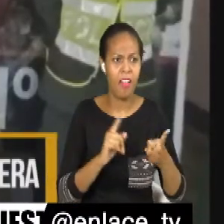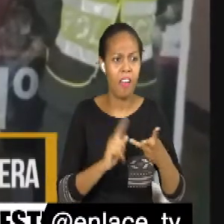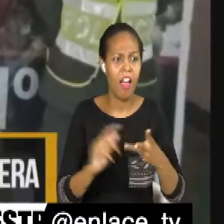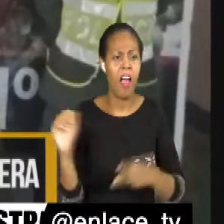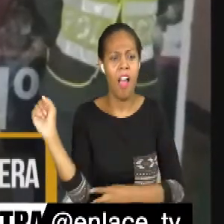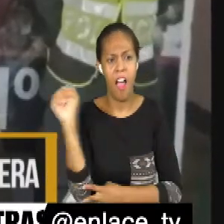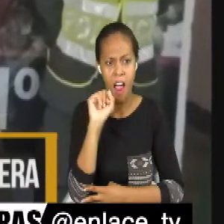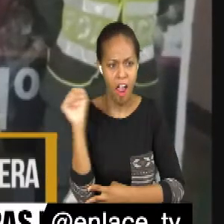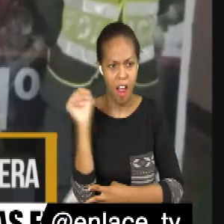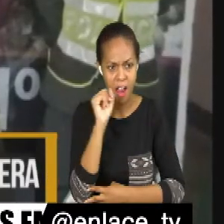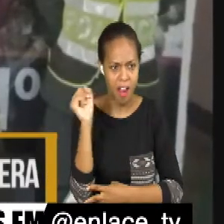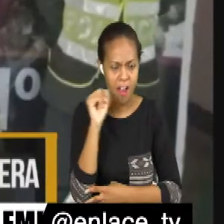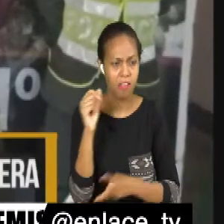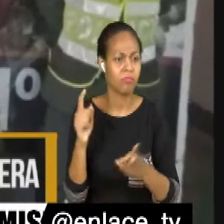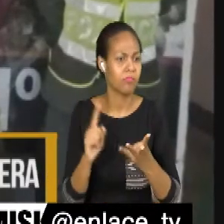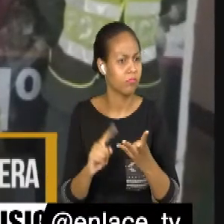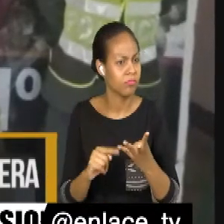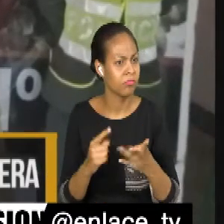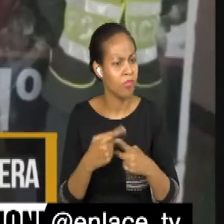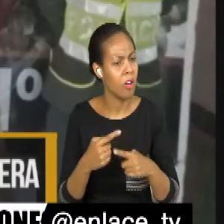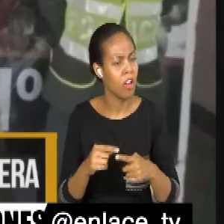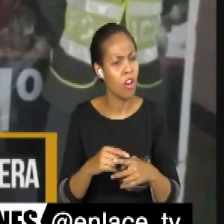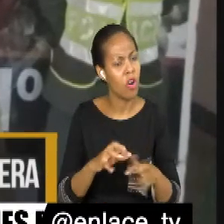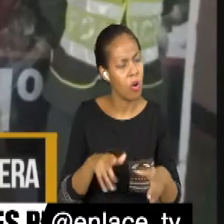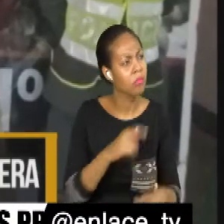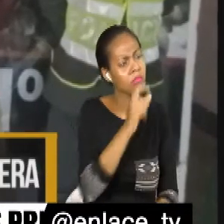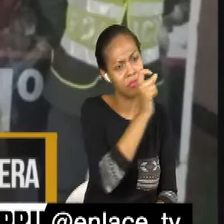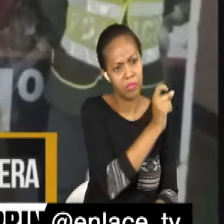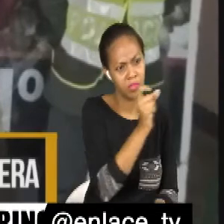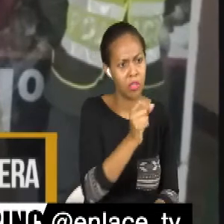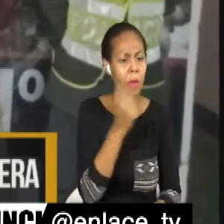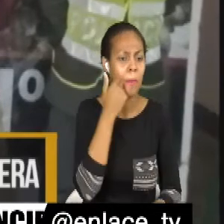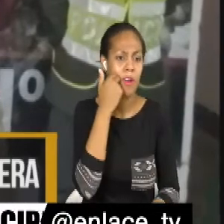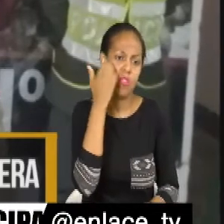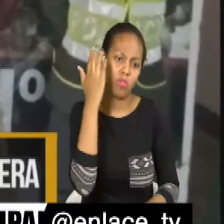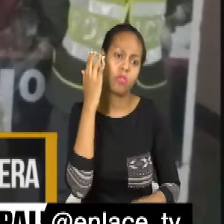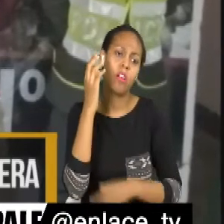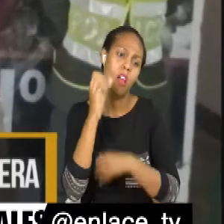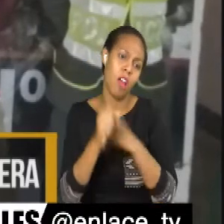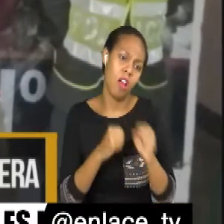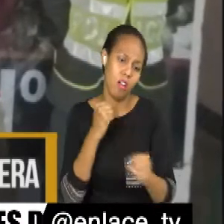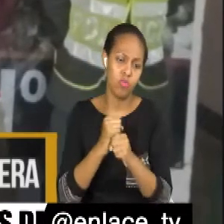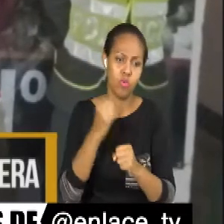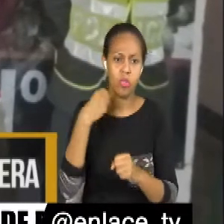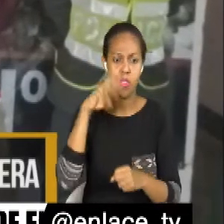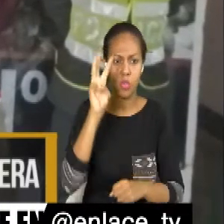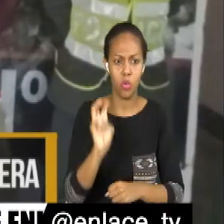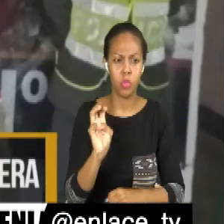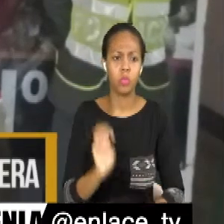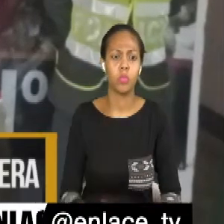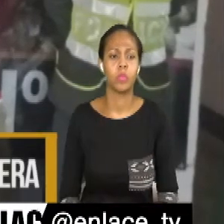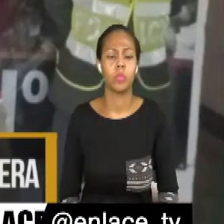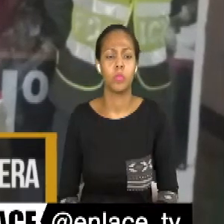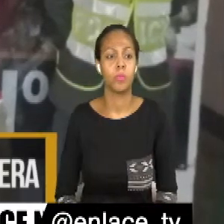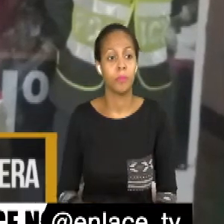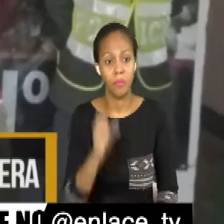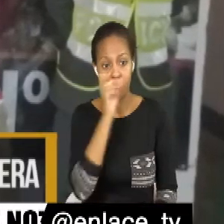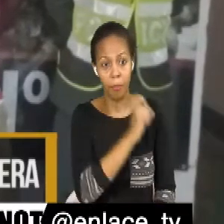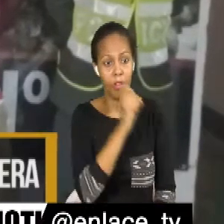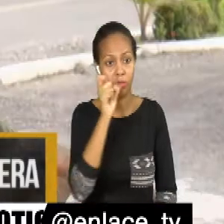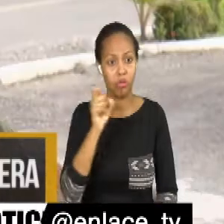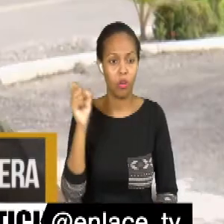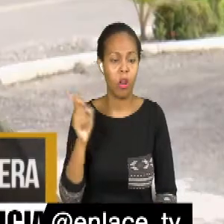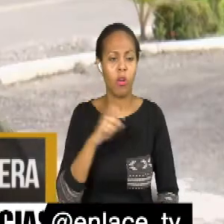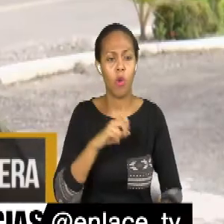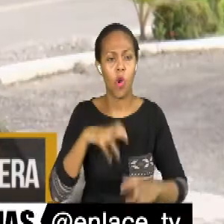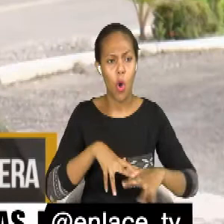ellos utilizaron para hacer ese hurto. Fueron 4 personas mayores de edad. Son personas que se dedican al hurto. Ellos verifican